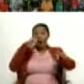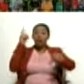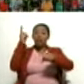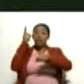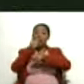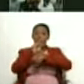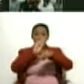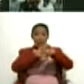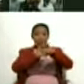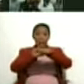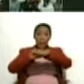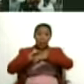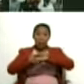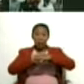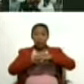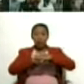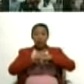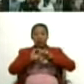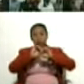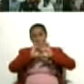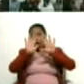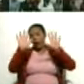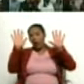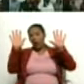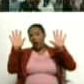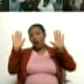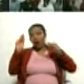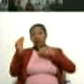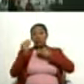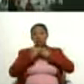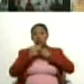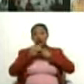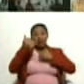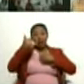verdad? Claro, ¿vale? Llamen a votar, ¿no? A ver cómo les va.